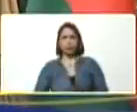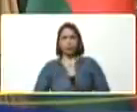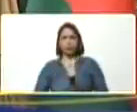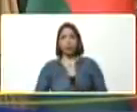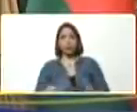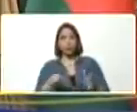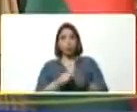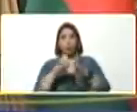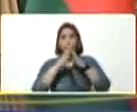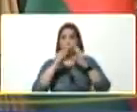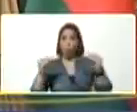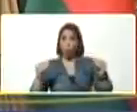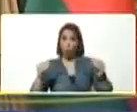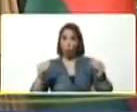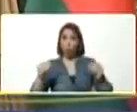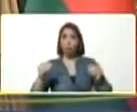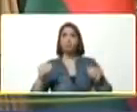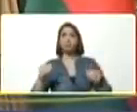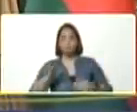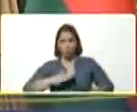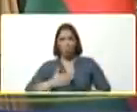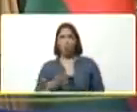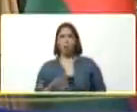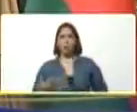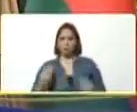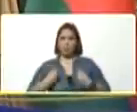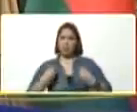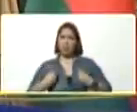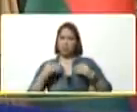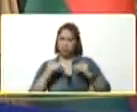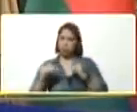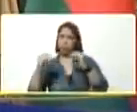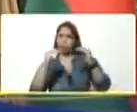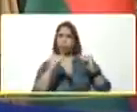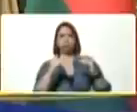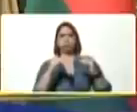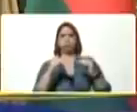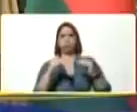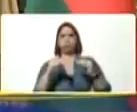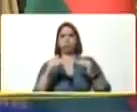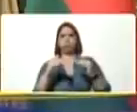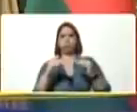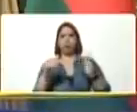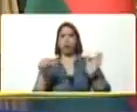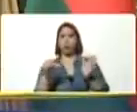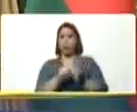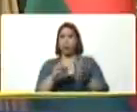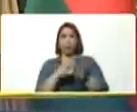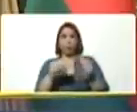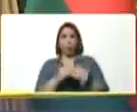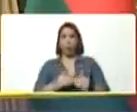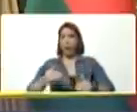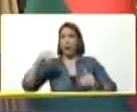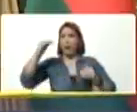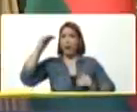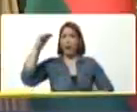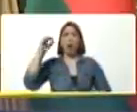donde todos quepamos, donde todos, grandes y pequeños, seamos